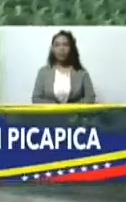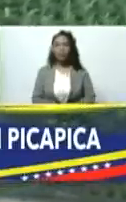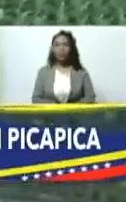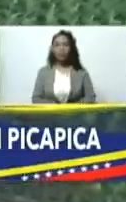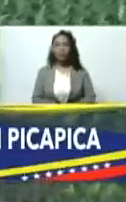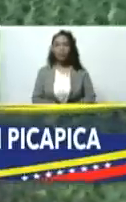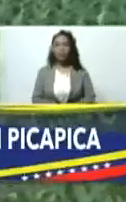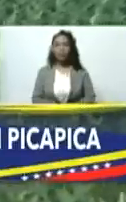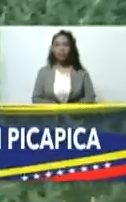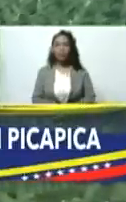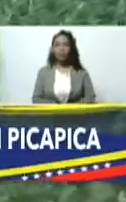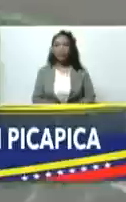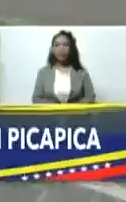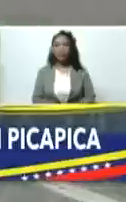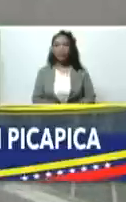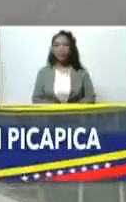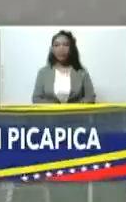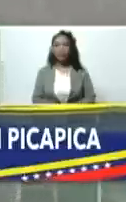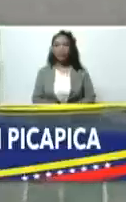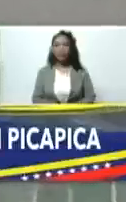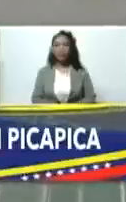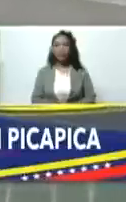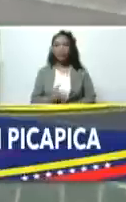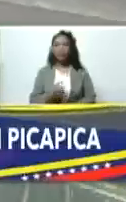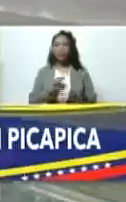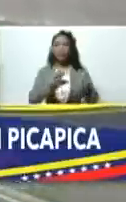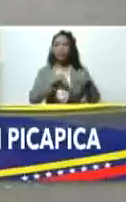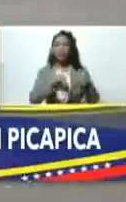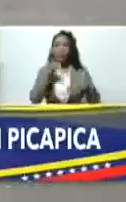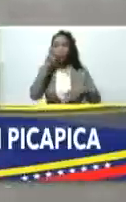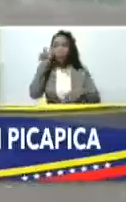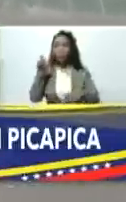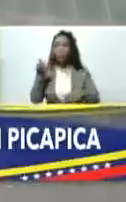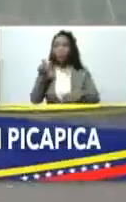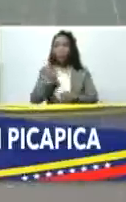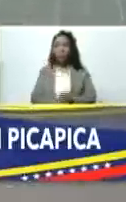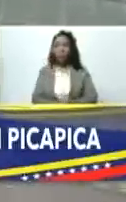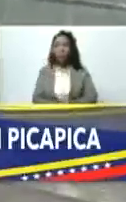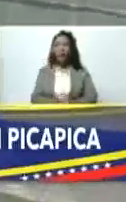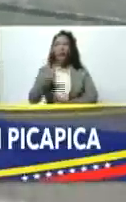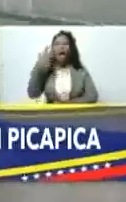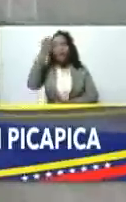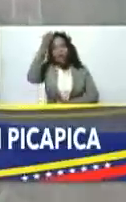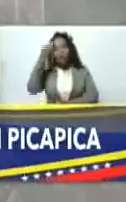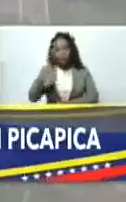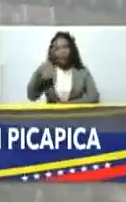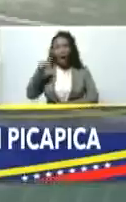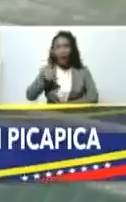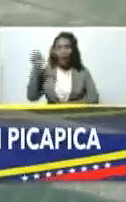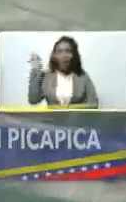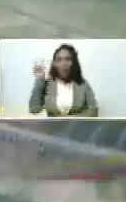si estoy de acuerdo con Calve hay que creer en Venezuela